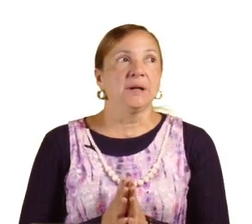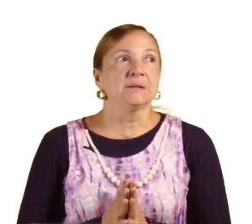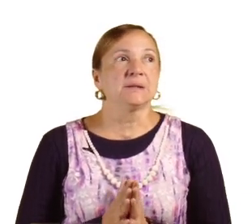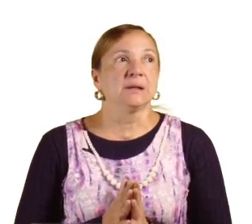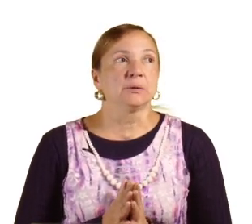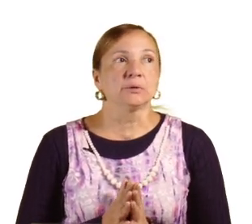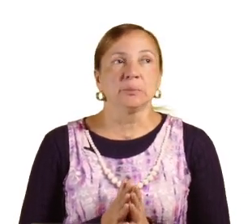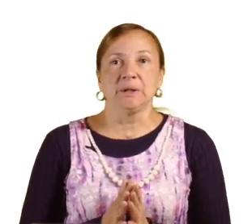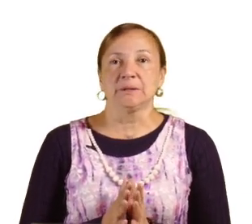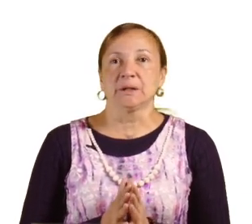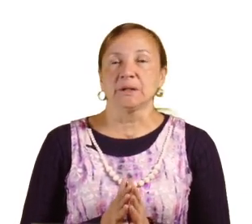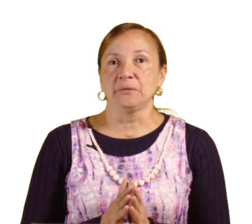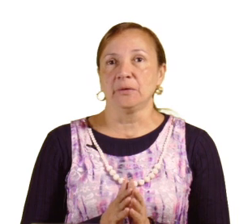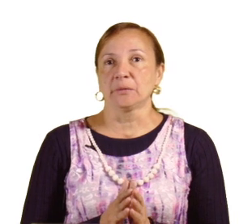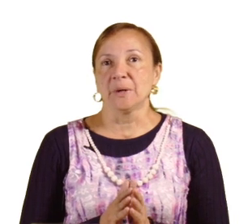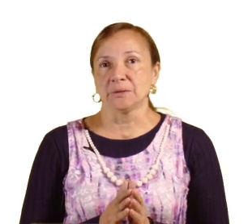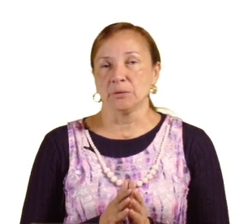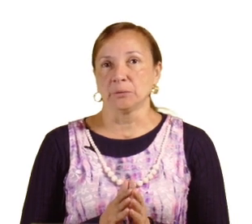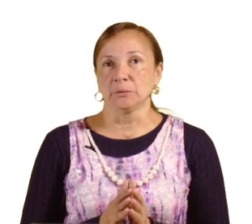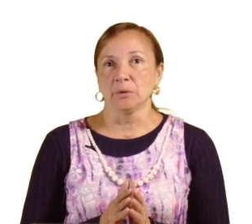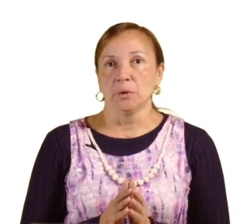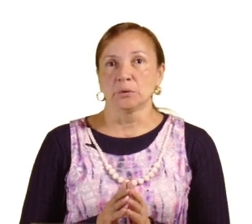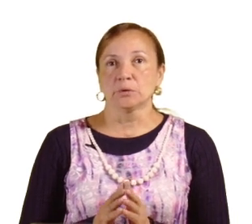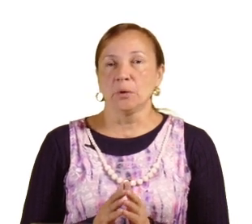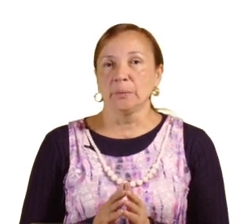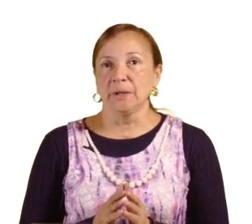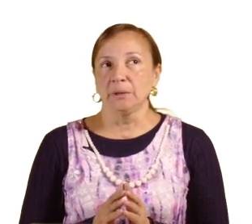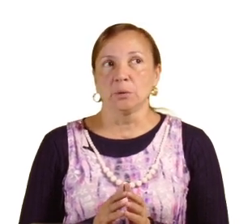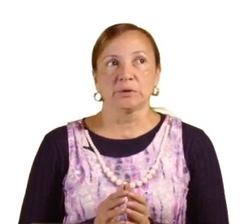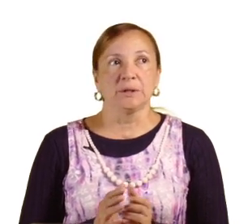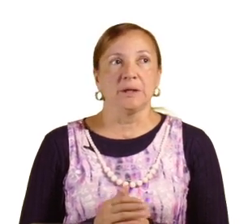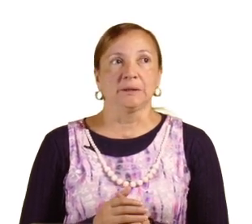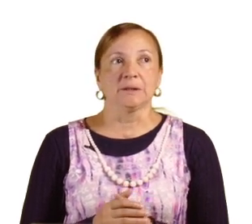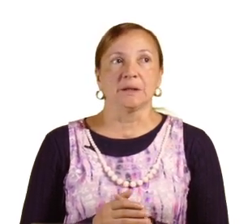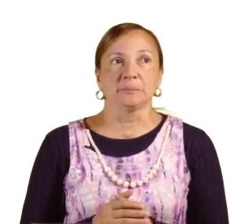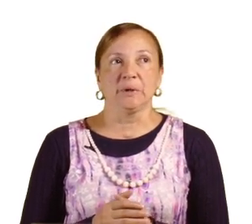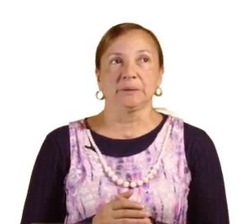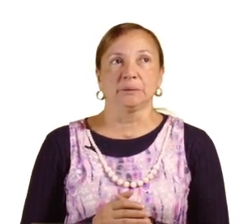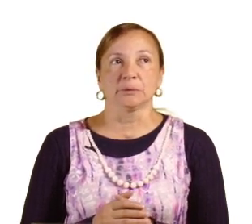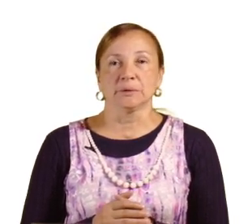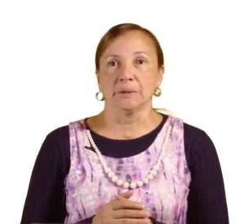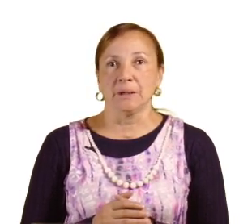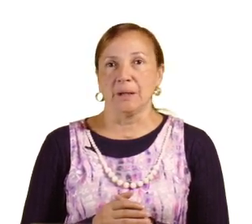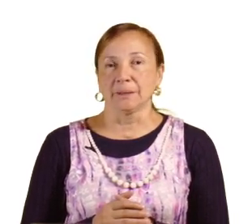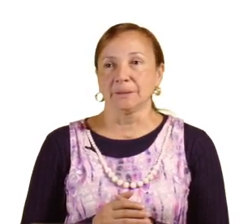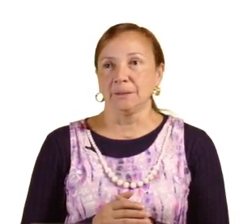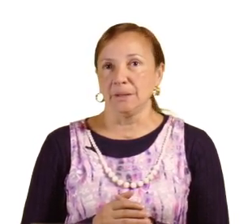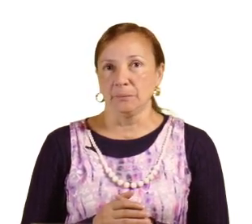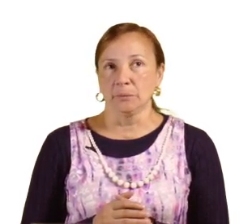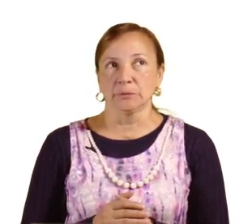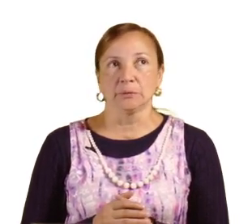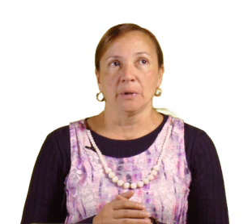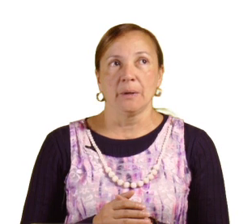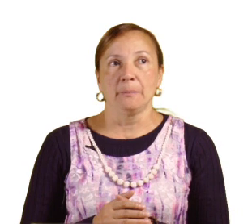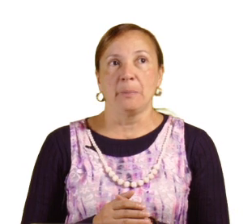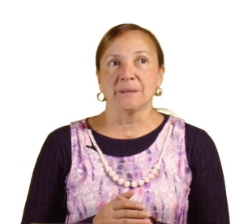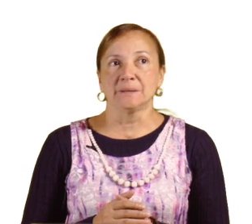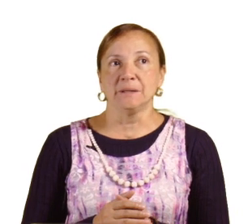estados financieros suministran información sobre los siguientes aspectos: